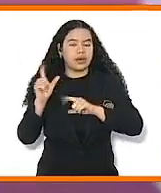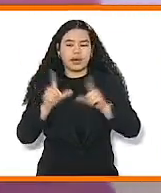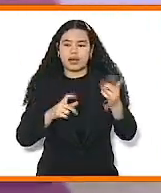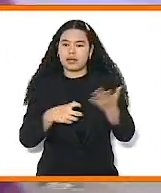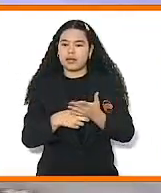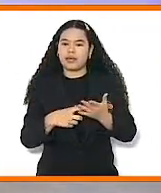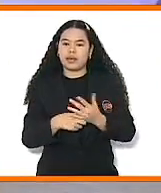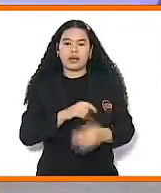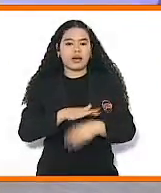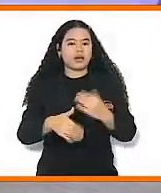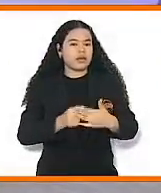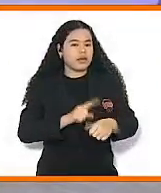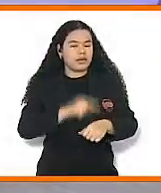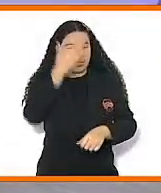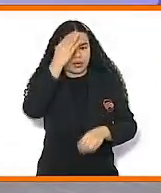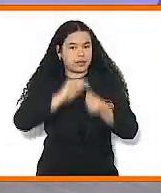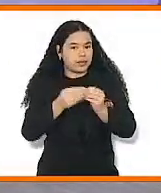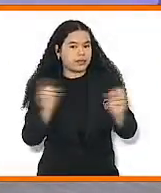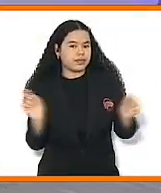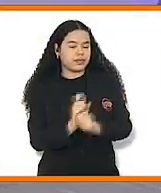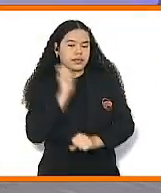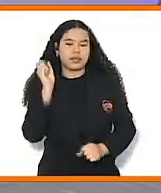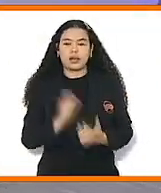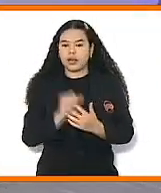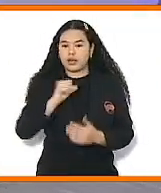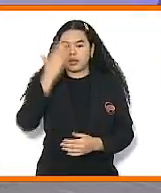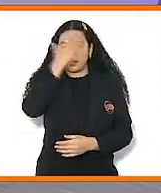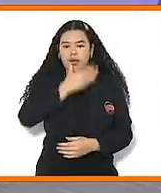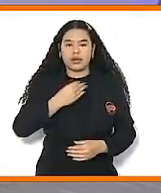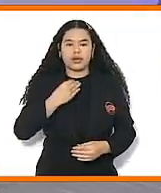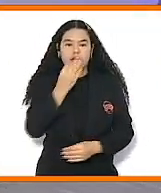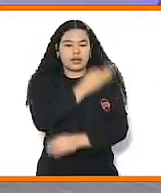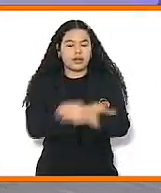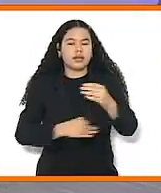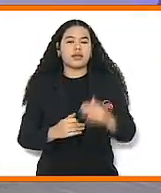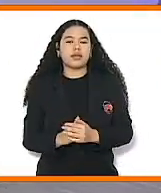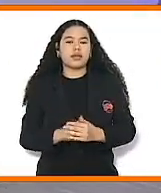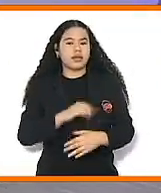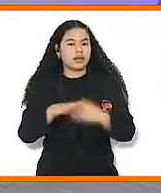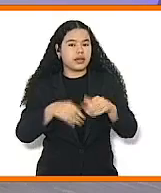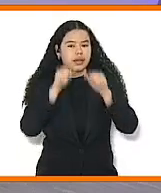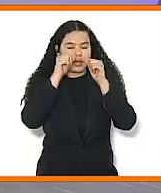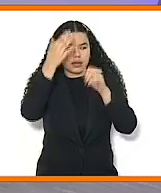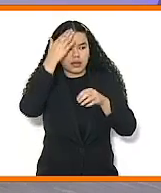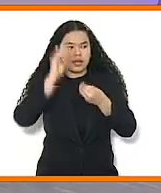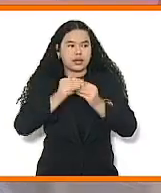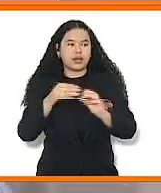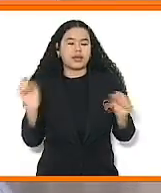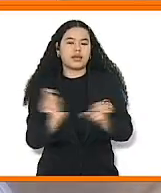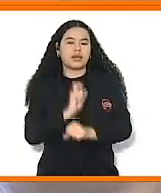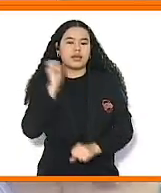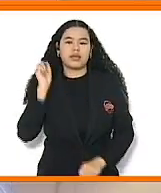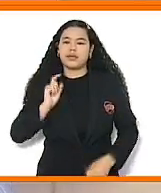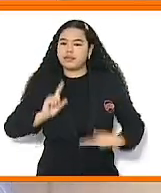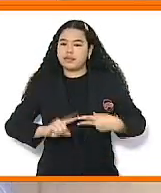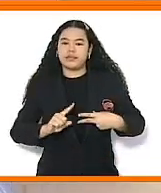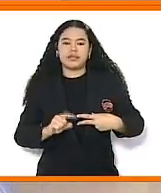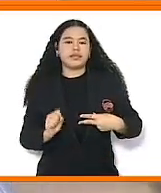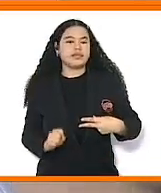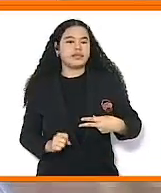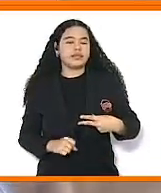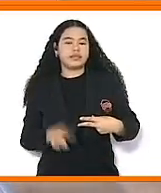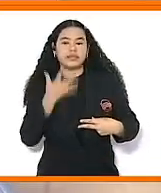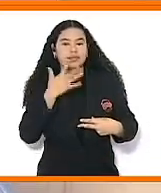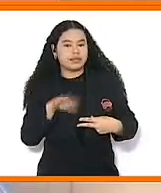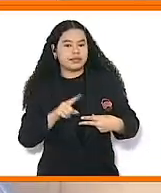mano porque se vienen tus dos números favorecidos en esta hermosa tarde. Atentos, se viene tu primer número ganador, tu primer dígito,